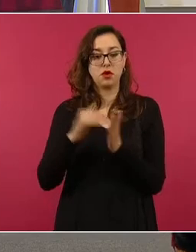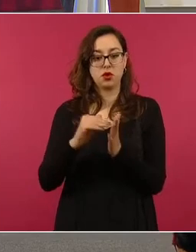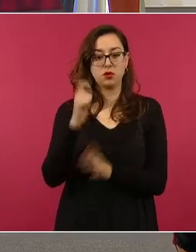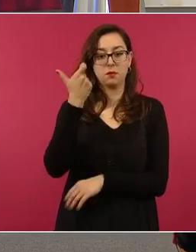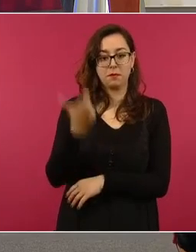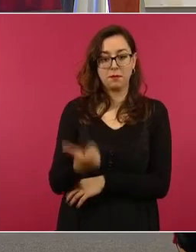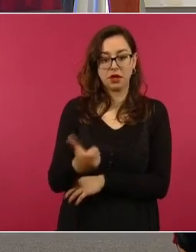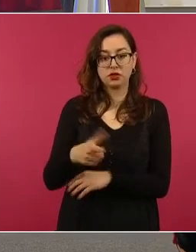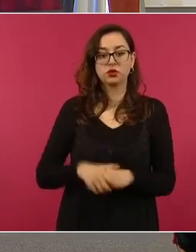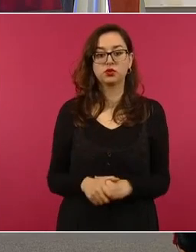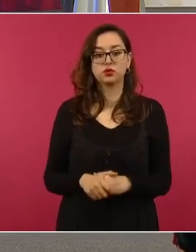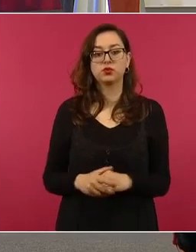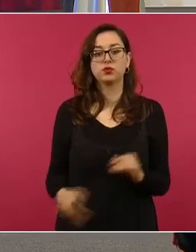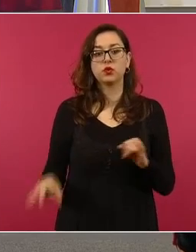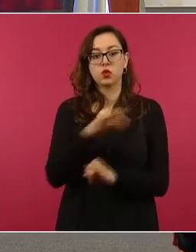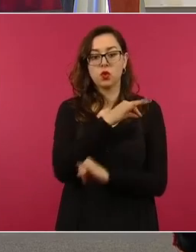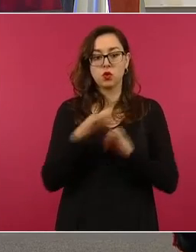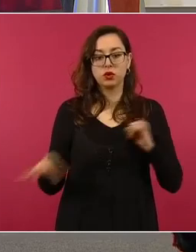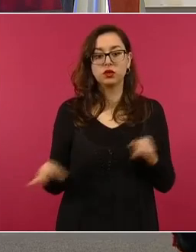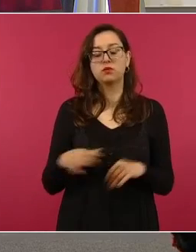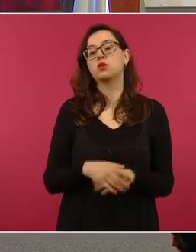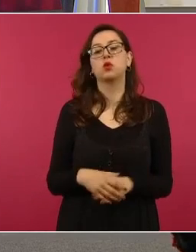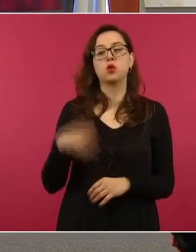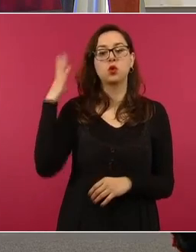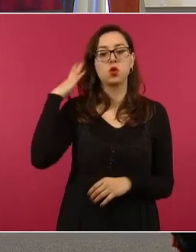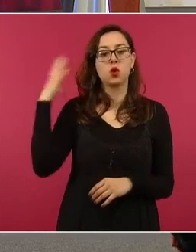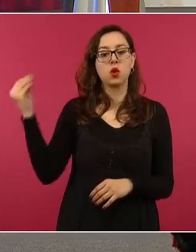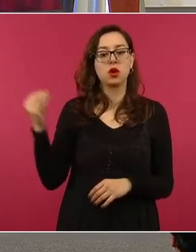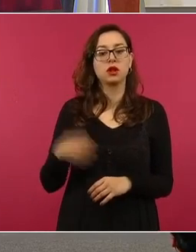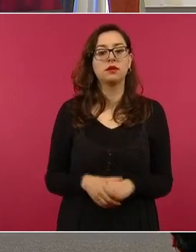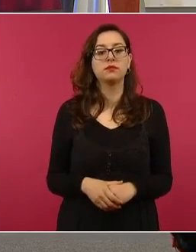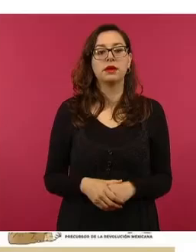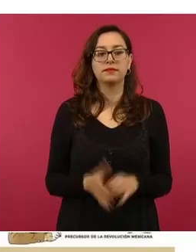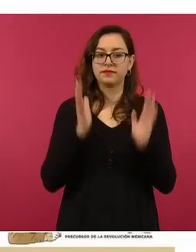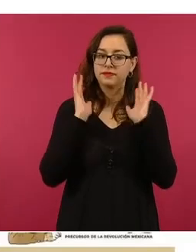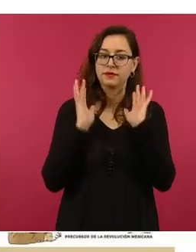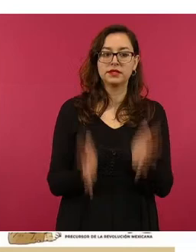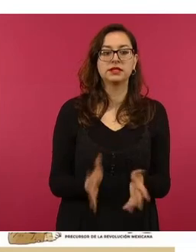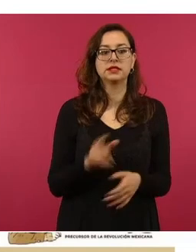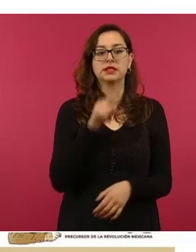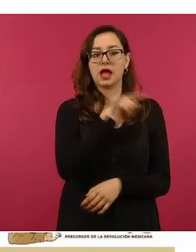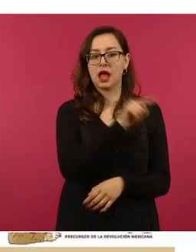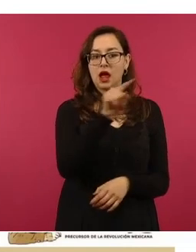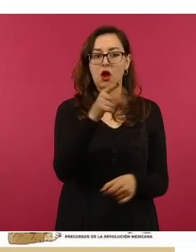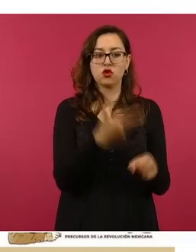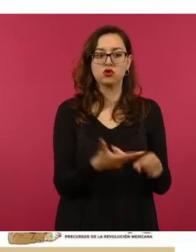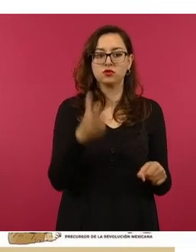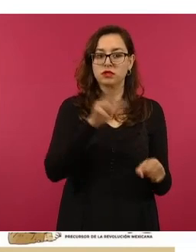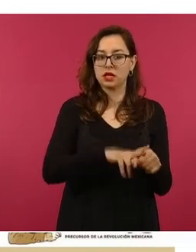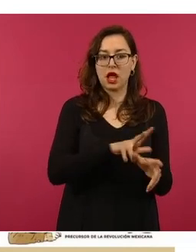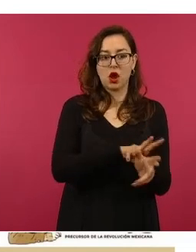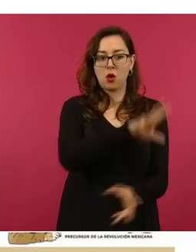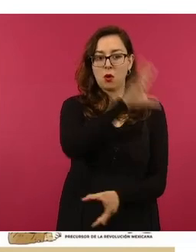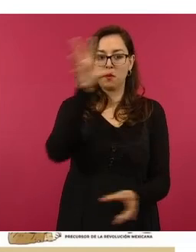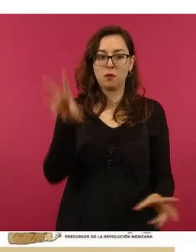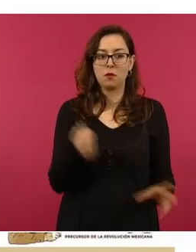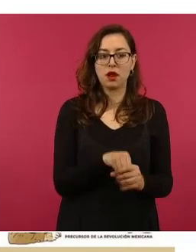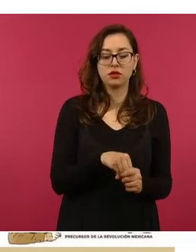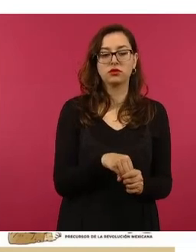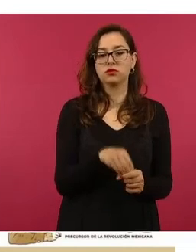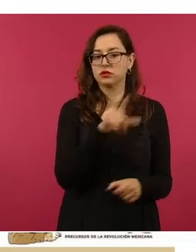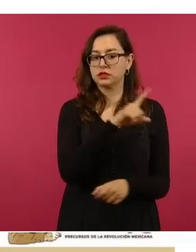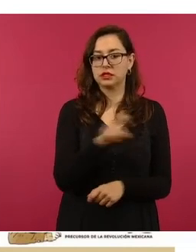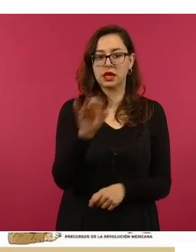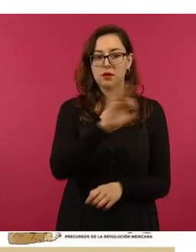de pesos. Y finalmente, en el caso de Colima, también con presencia ya en el 100% de las unidades, son 5 hospitales y un centro